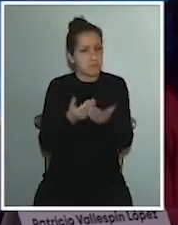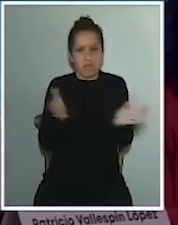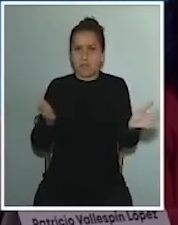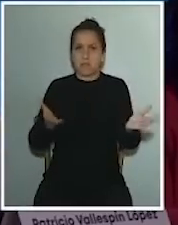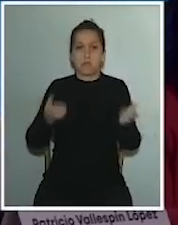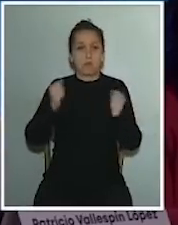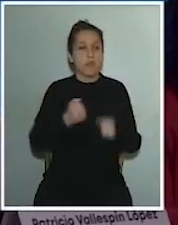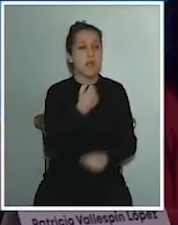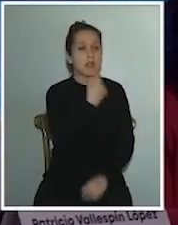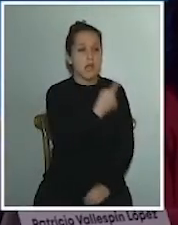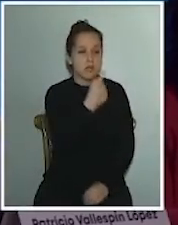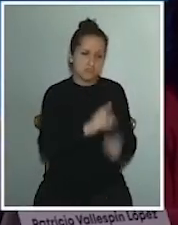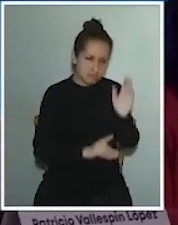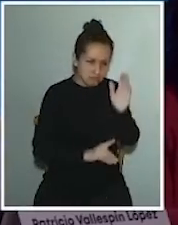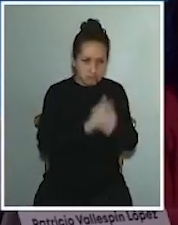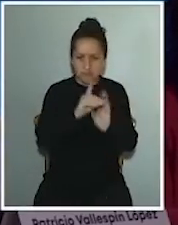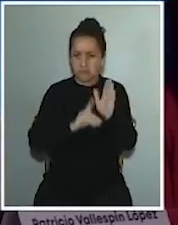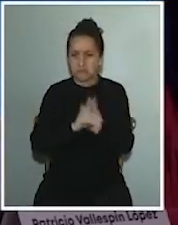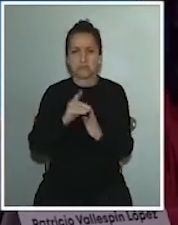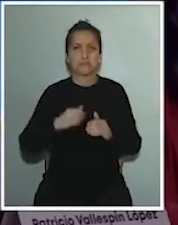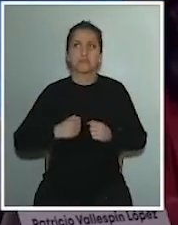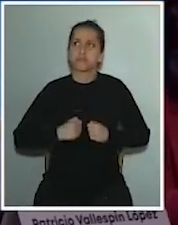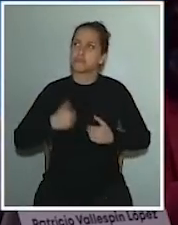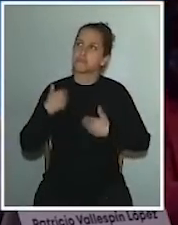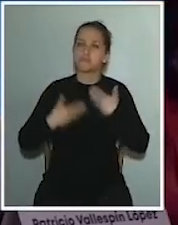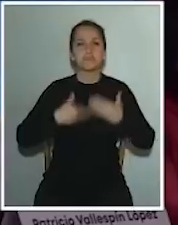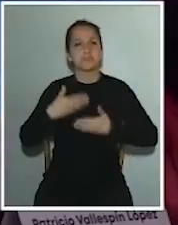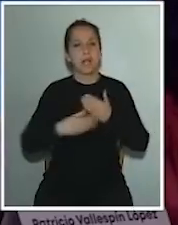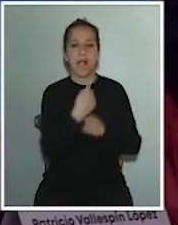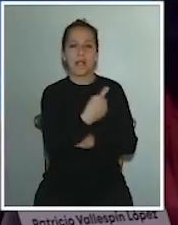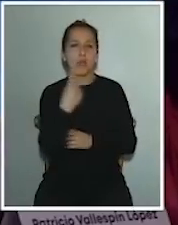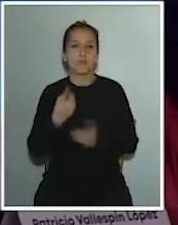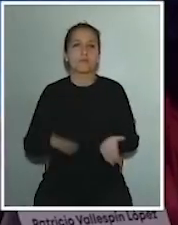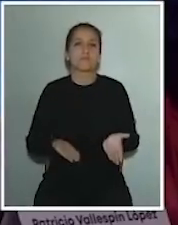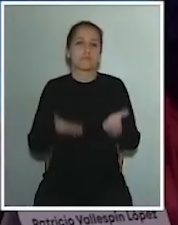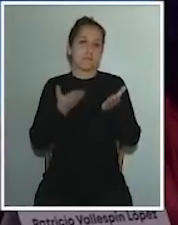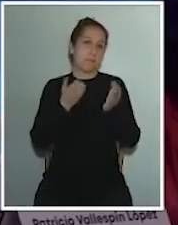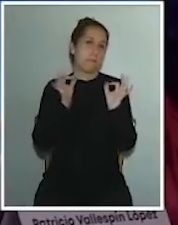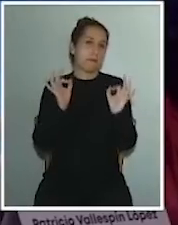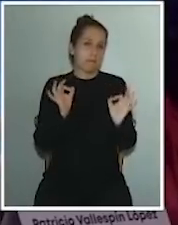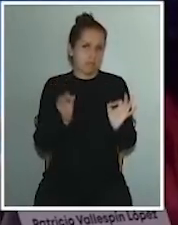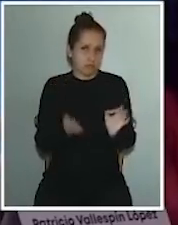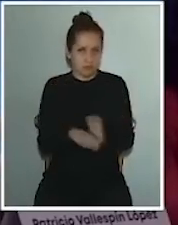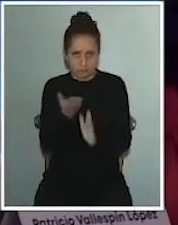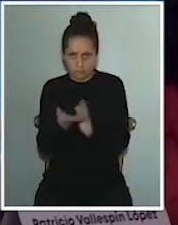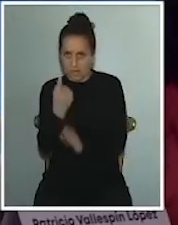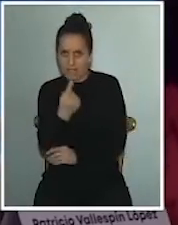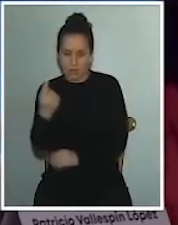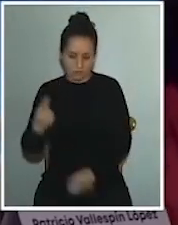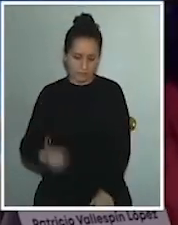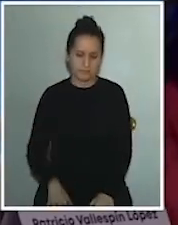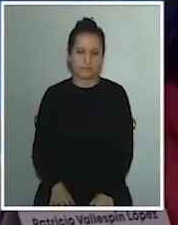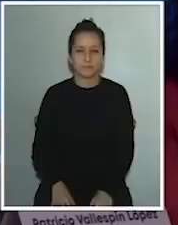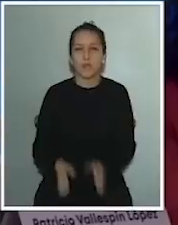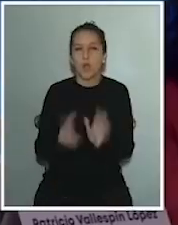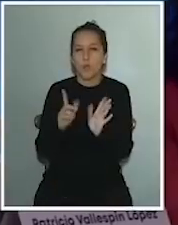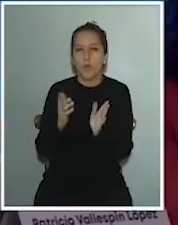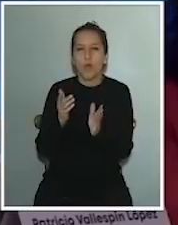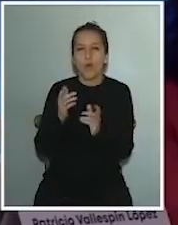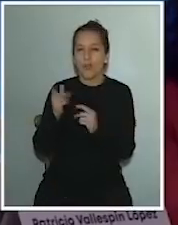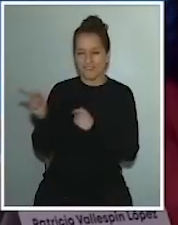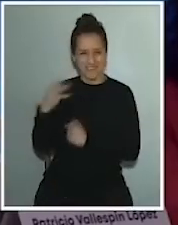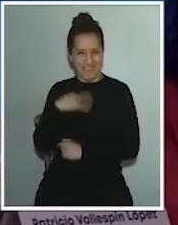cada uno alcance el máximo grado de perfección y haciendo un parangón con lo que decía